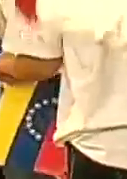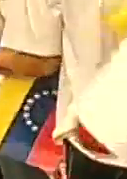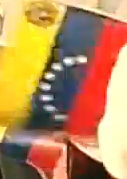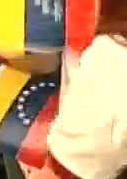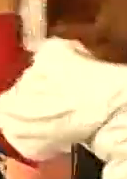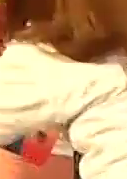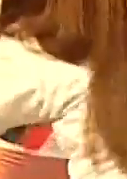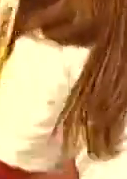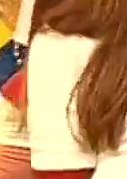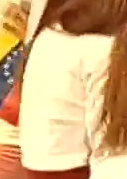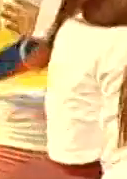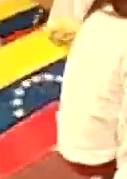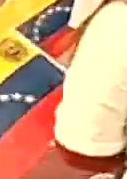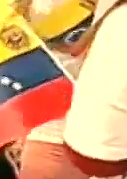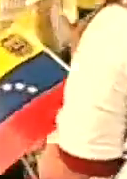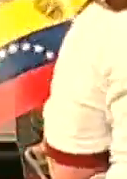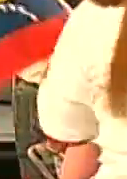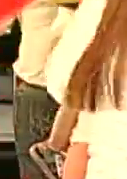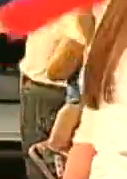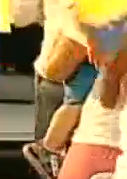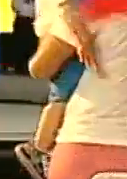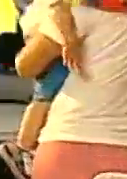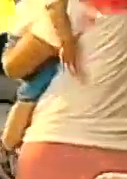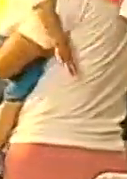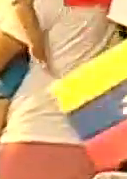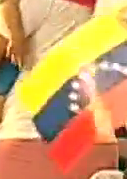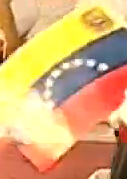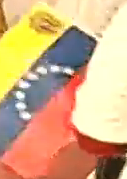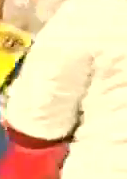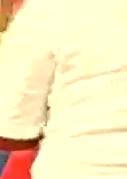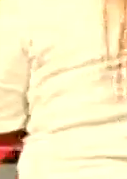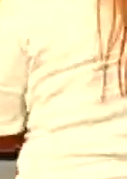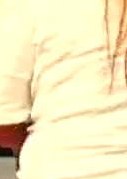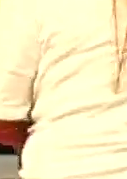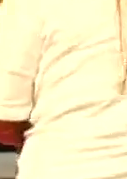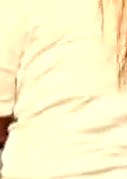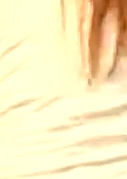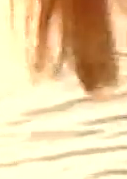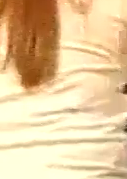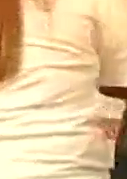por detrás de las orejas. Luis el perro.